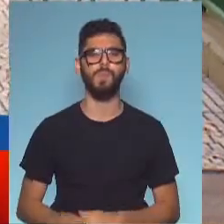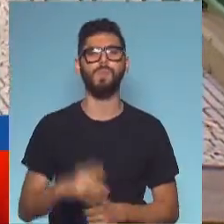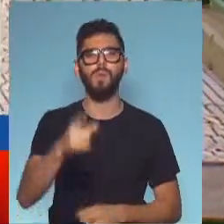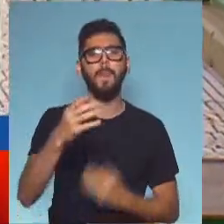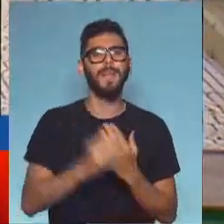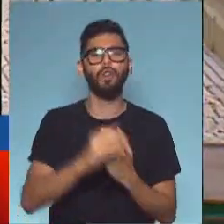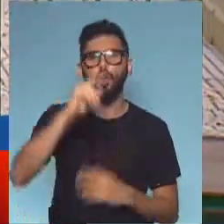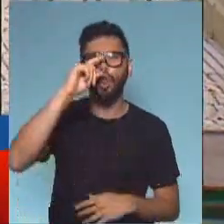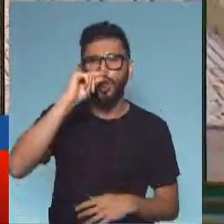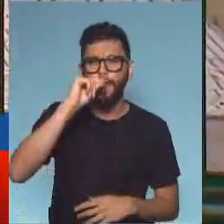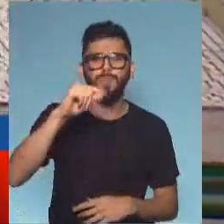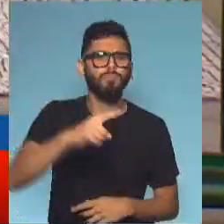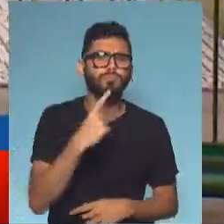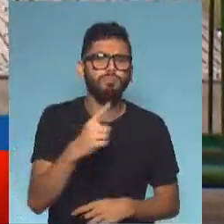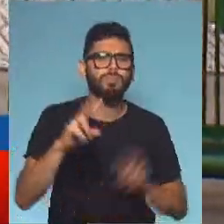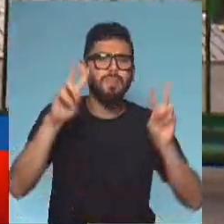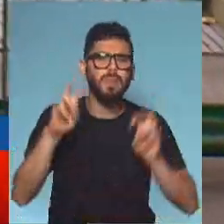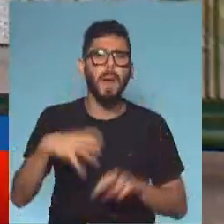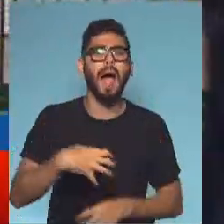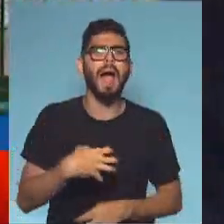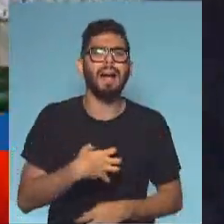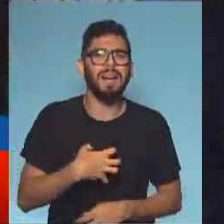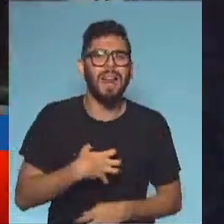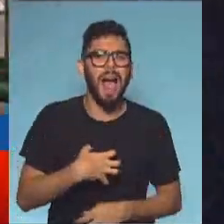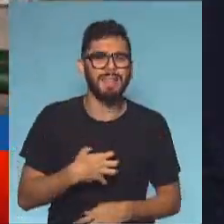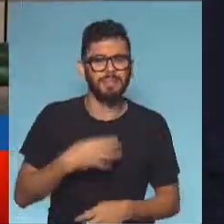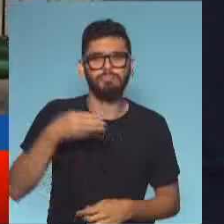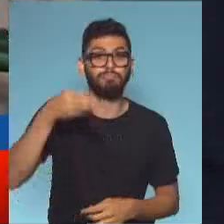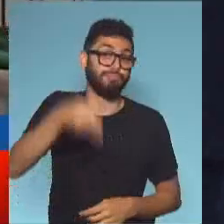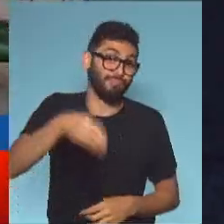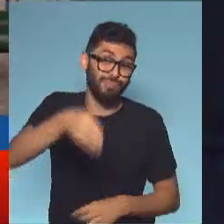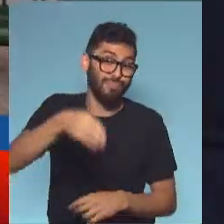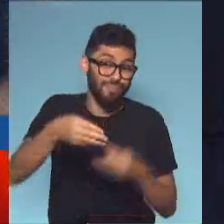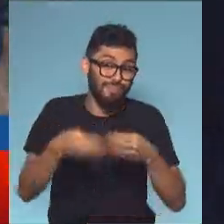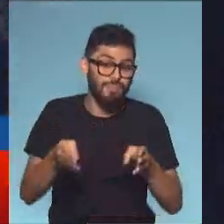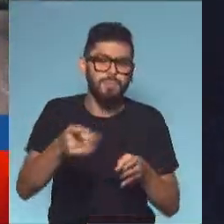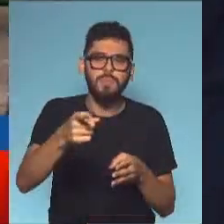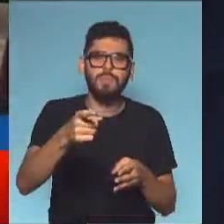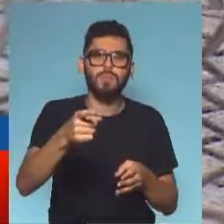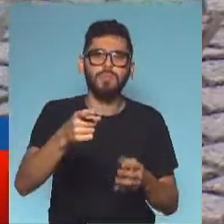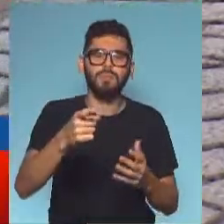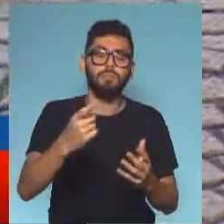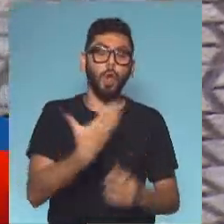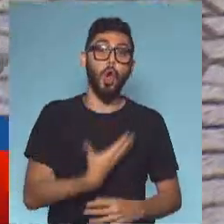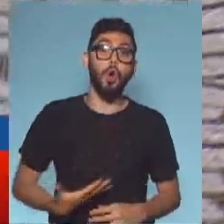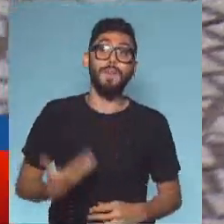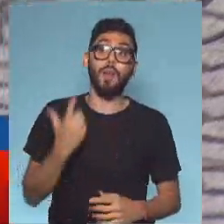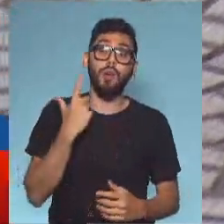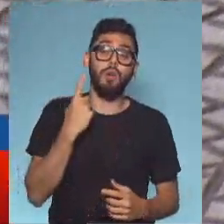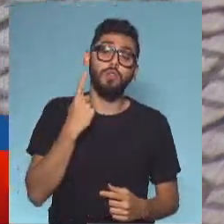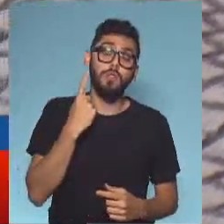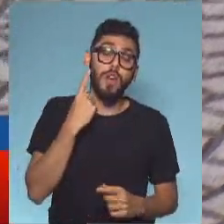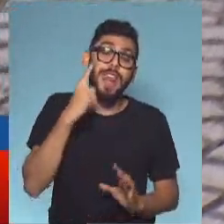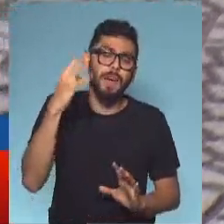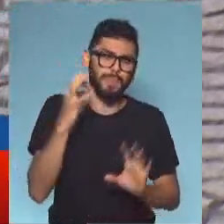Nicolás Trota, el tema son las clases y las clases presenciales que, por lo menos la idea del gobierno y de los